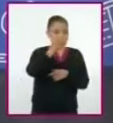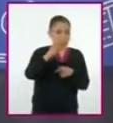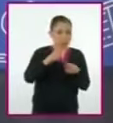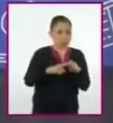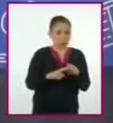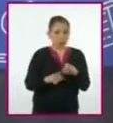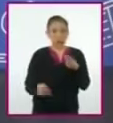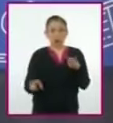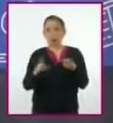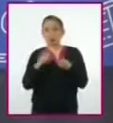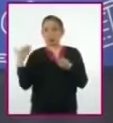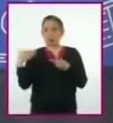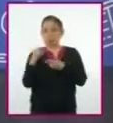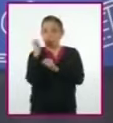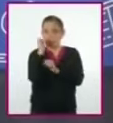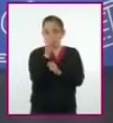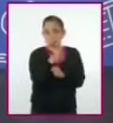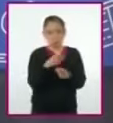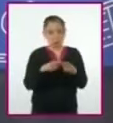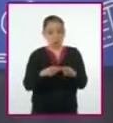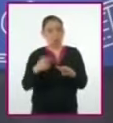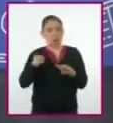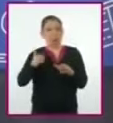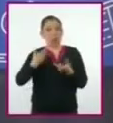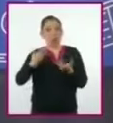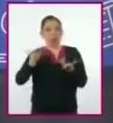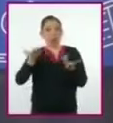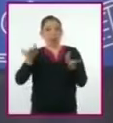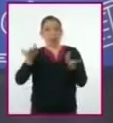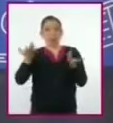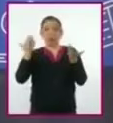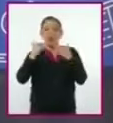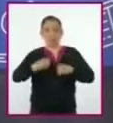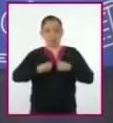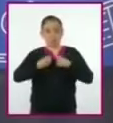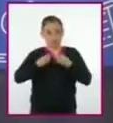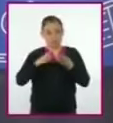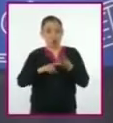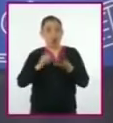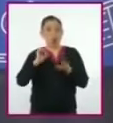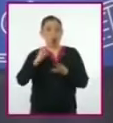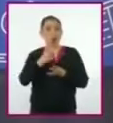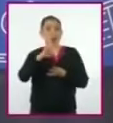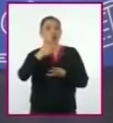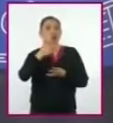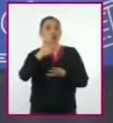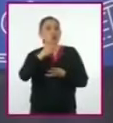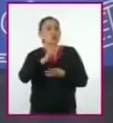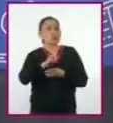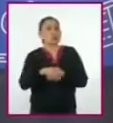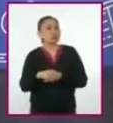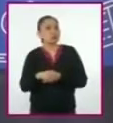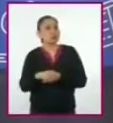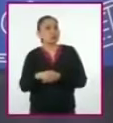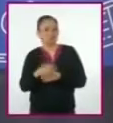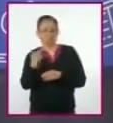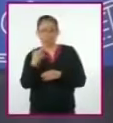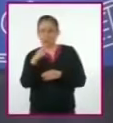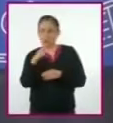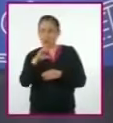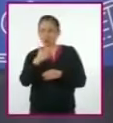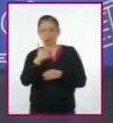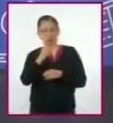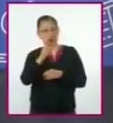campesinos, pescadores, rancheros o gauchos. ¿Quiénes eran los